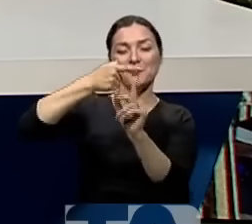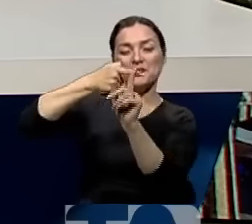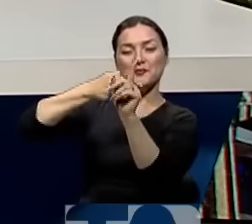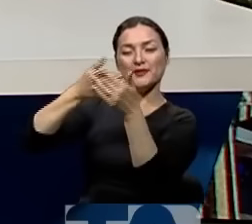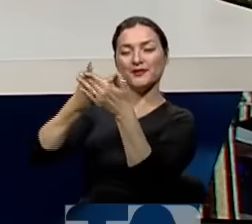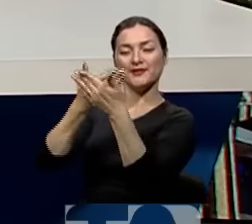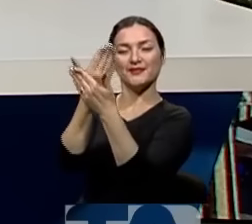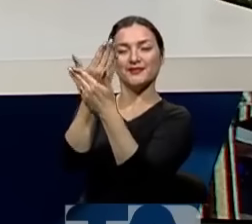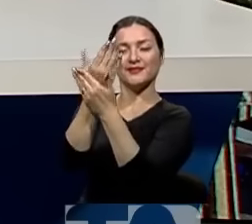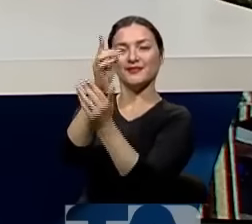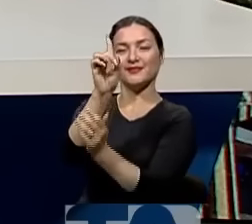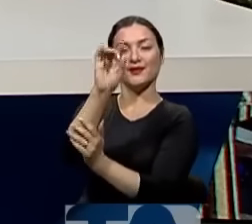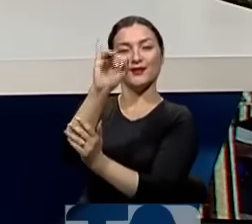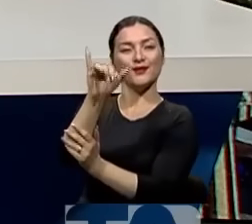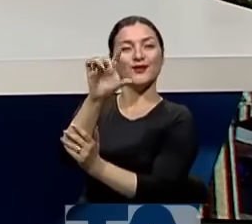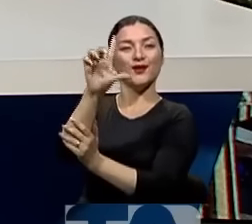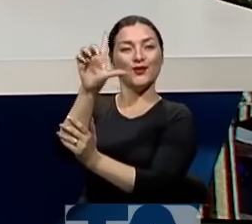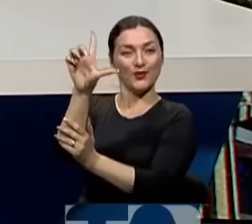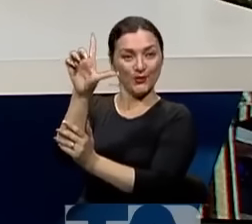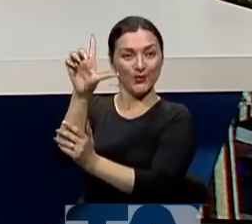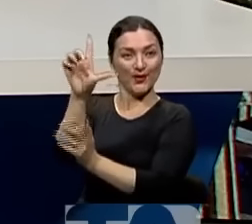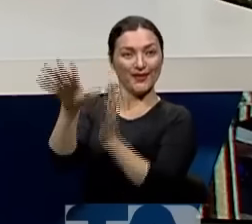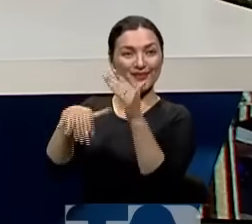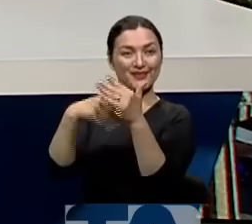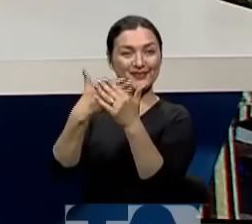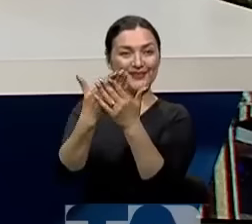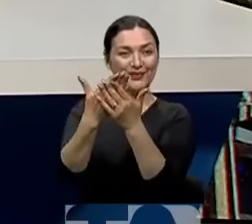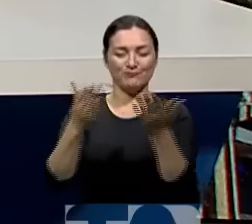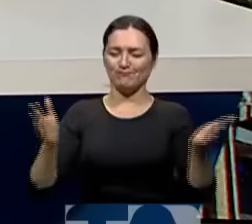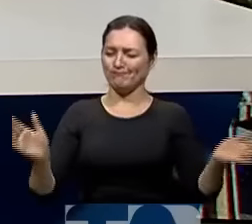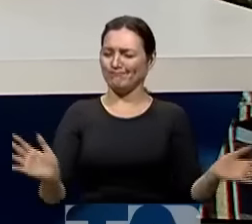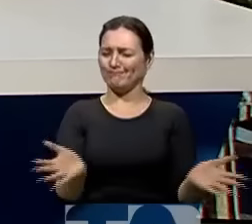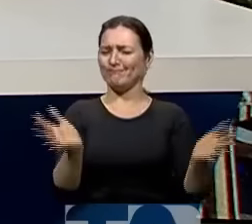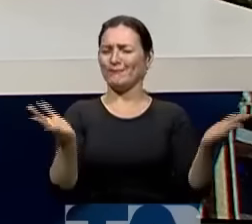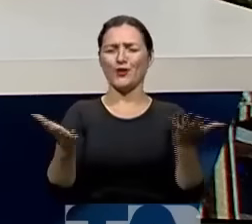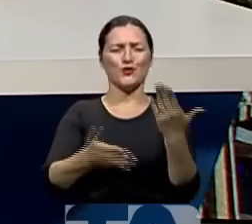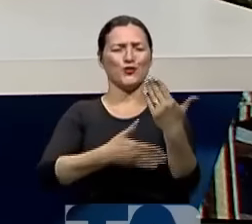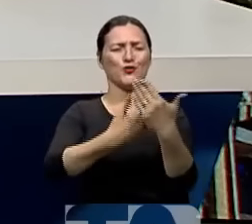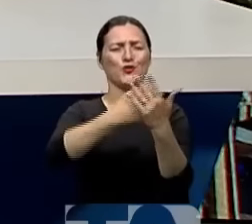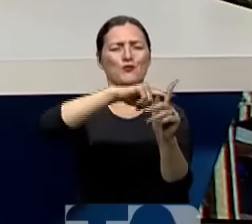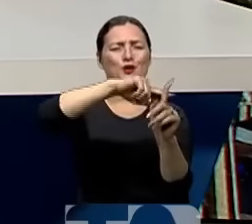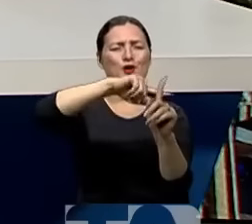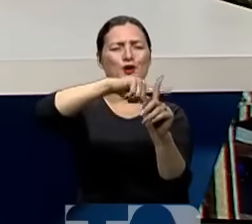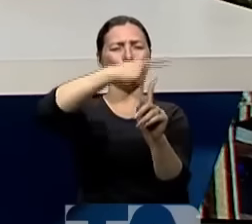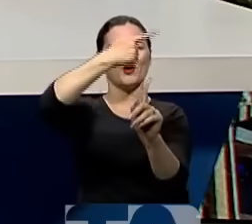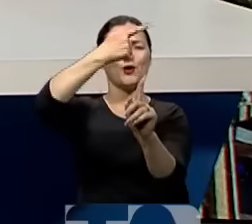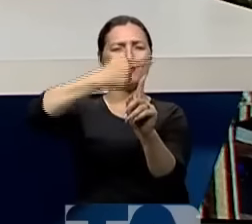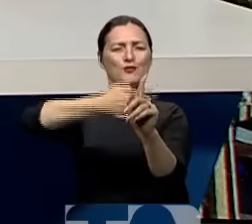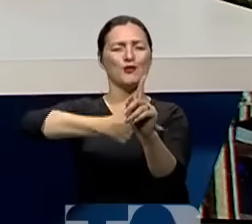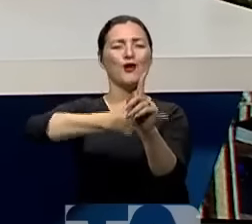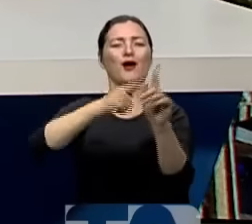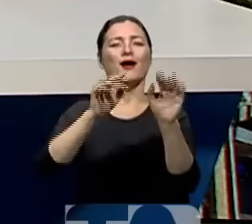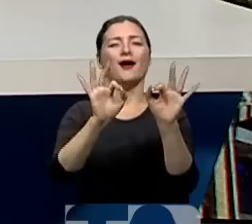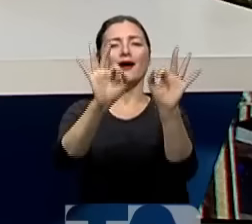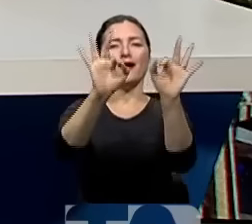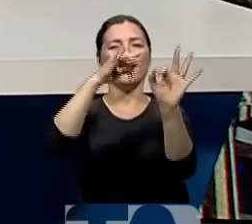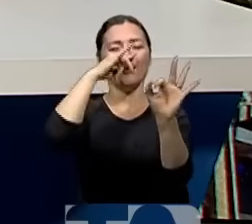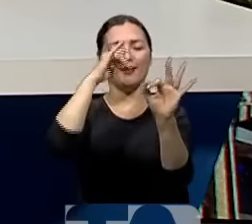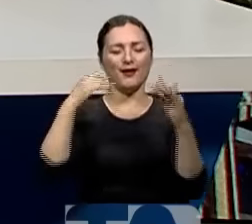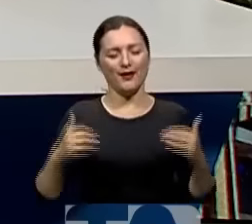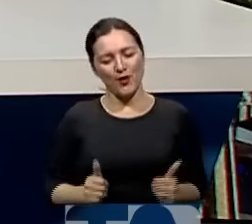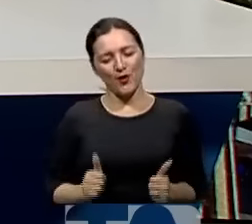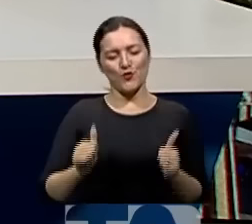1 de julio y desde aquí les mandamos todas las mejores energías para que este mes sea excelente, que los niños descansen, que los papás también